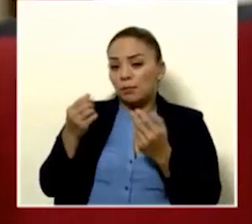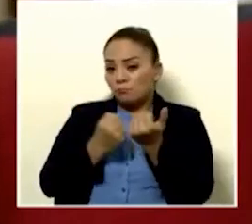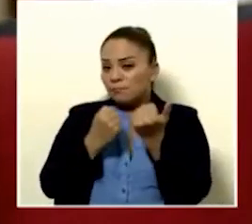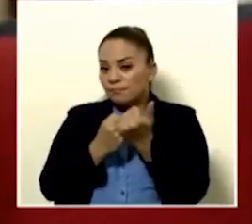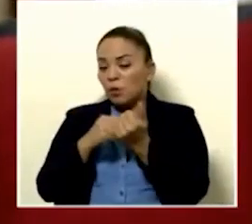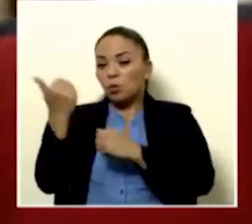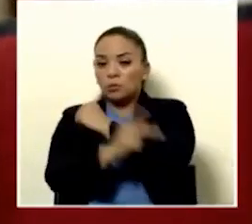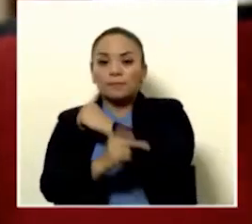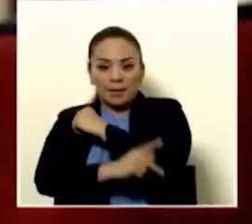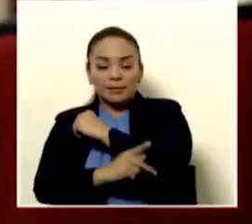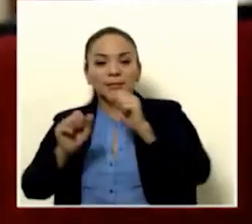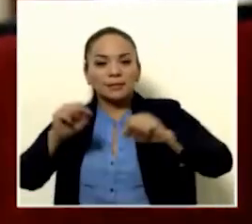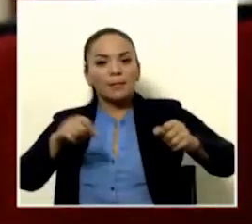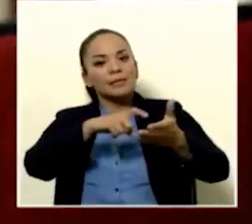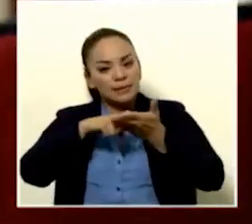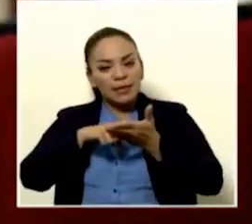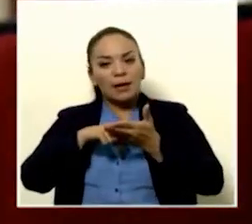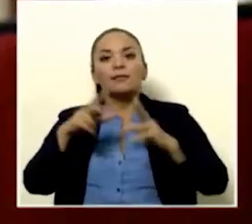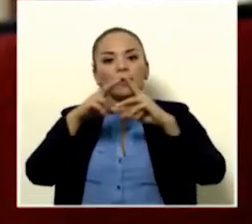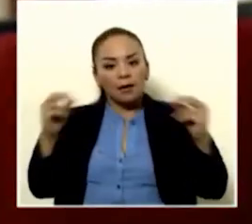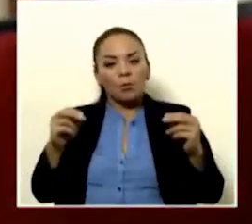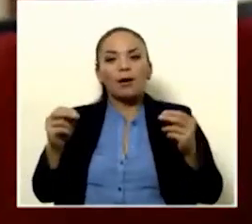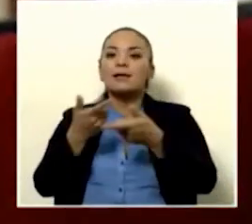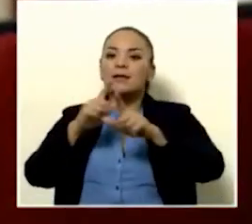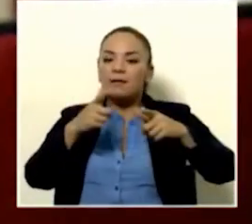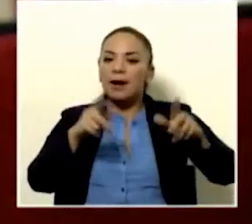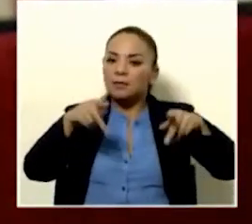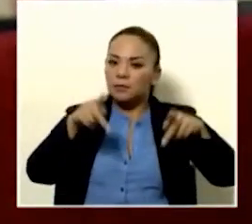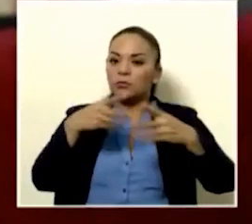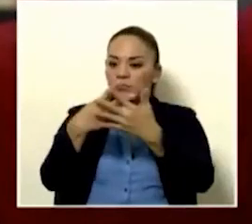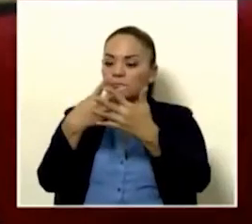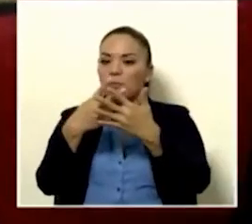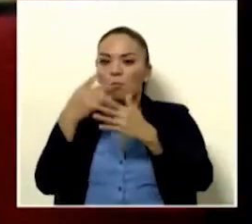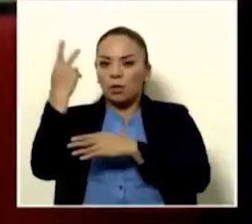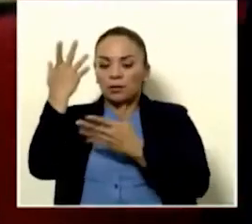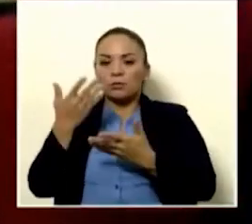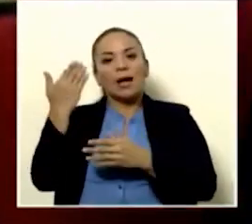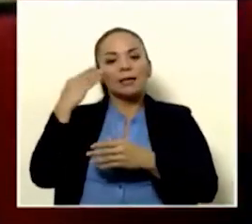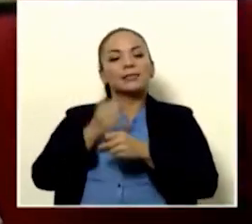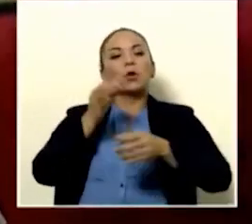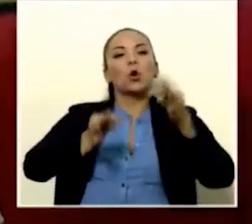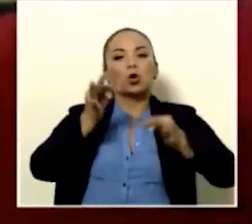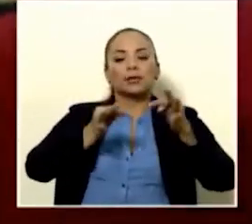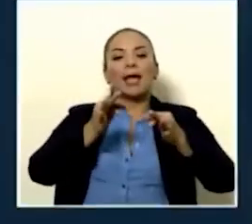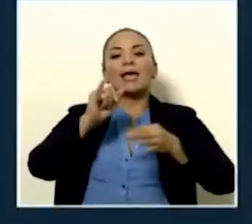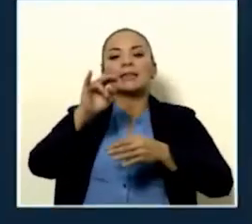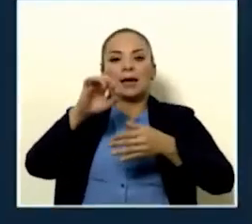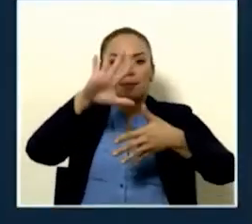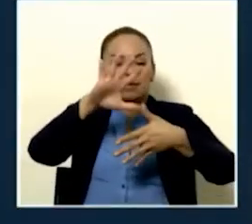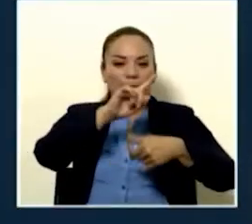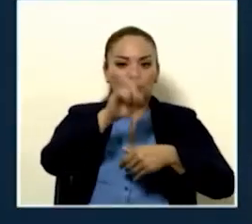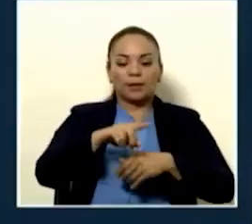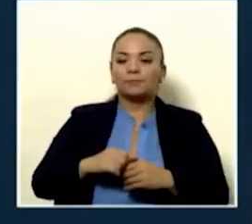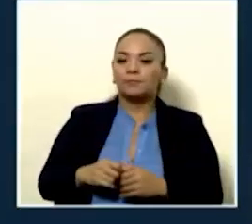sistema exijan a Nicaragua pues liberar a los presos políticos, como lo ha hecho en 6 ocasiones la Corte Interamericana. Gracias.